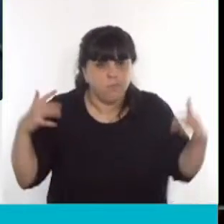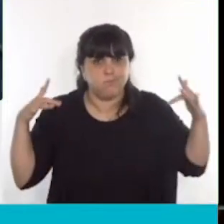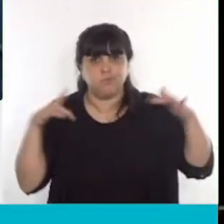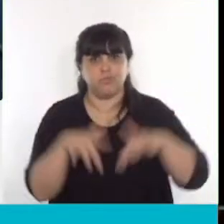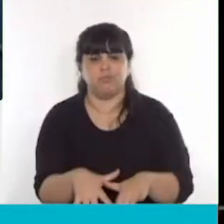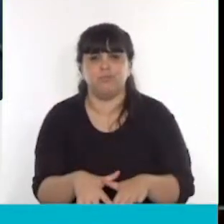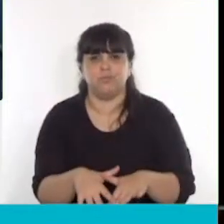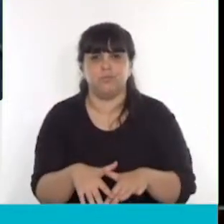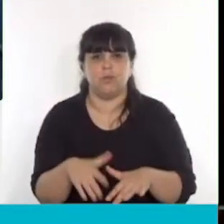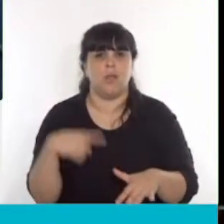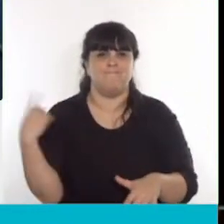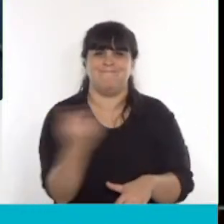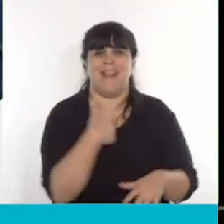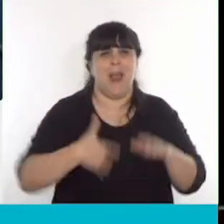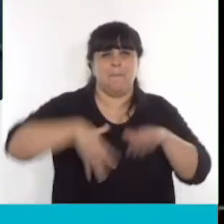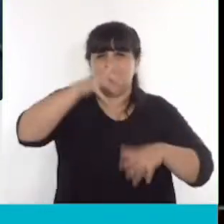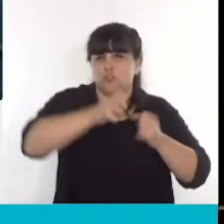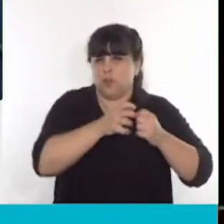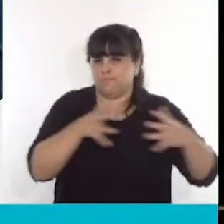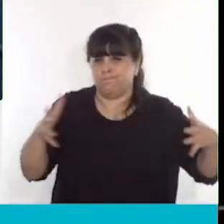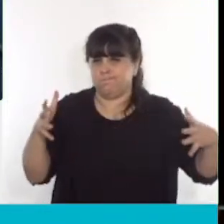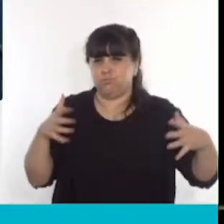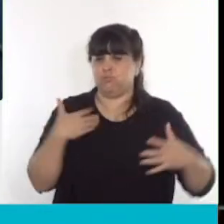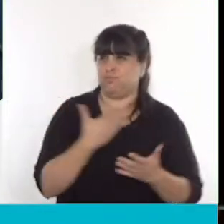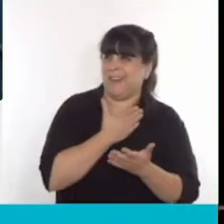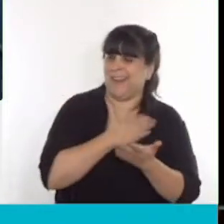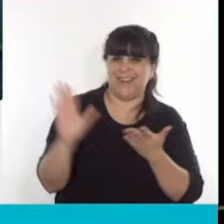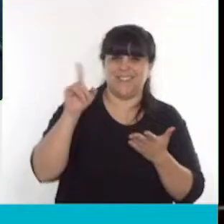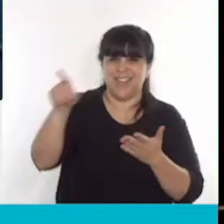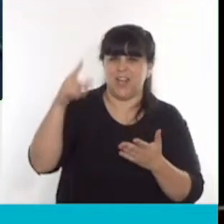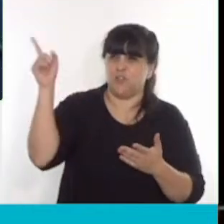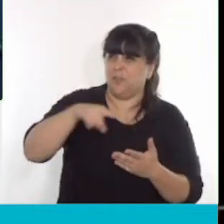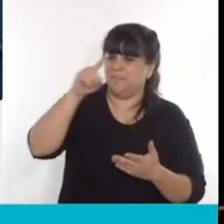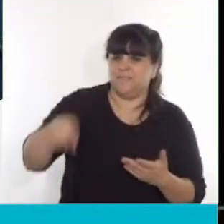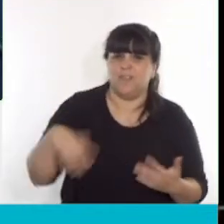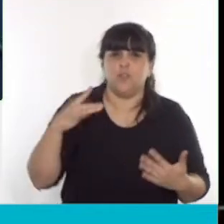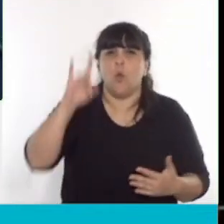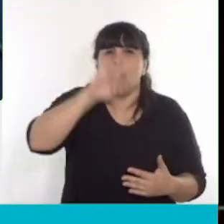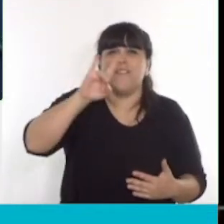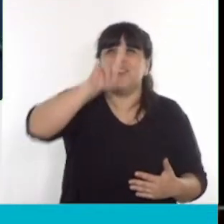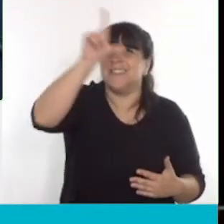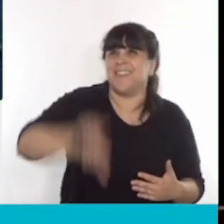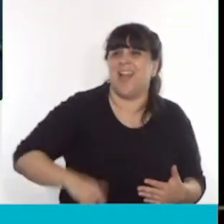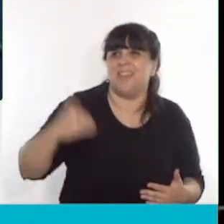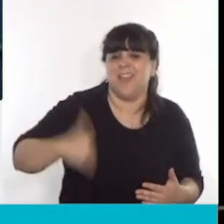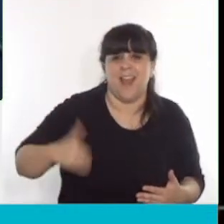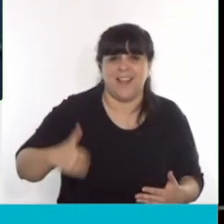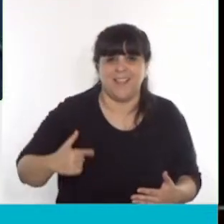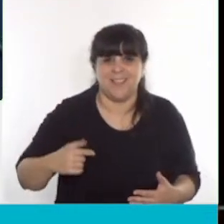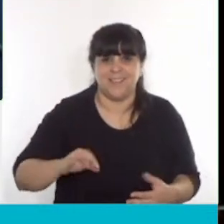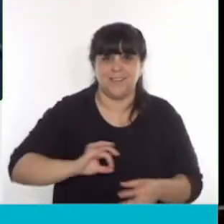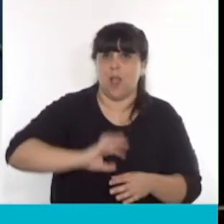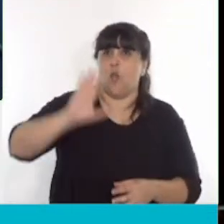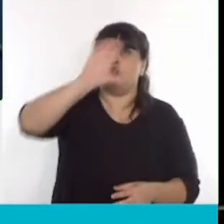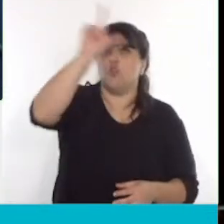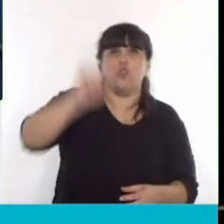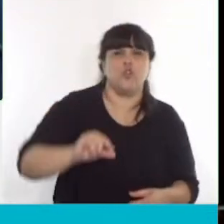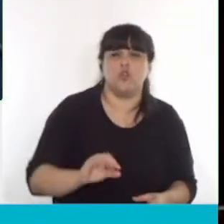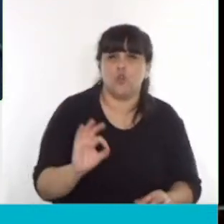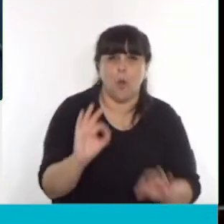fue masivo e inmediato en todas las universidades del país, a lo largo y a lo ancho del país.